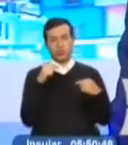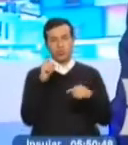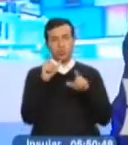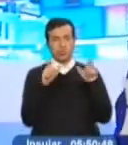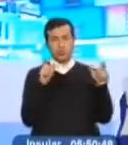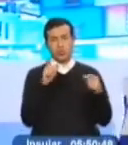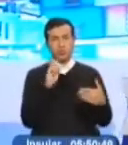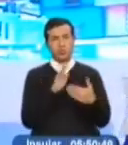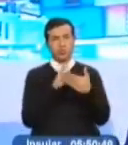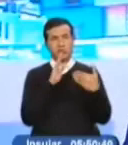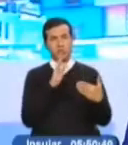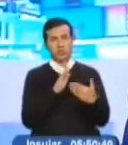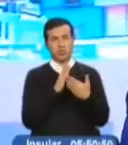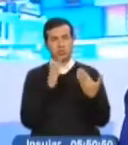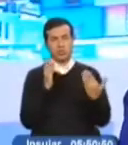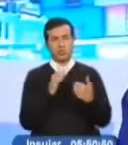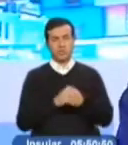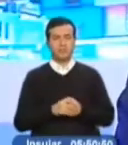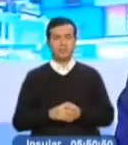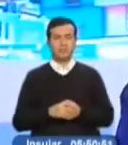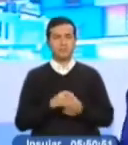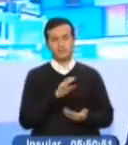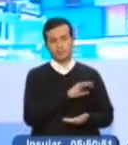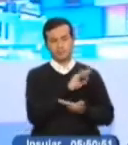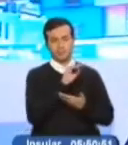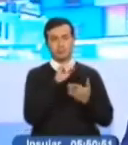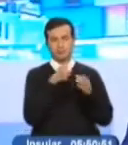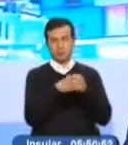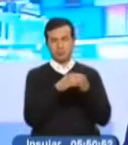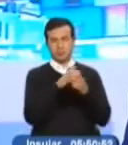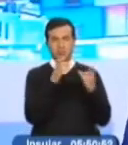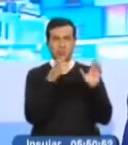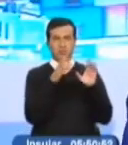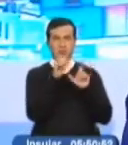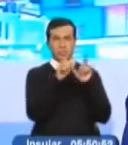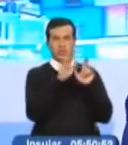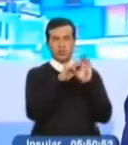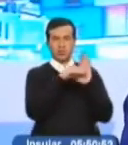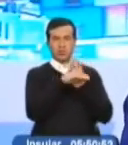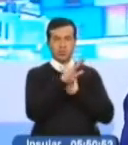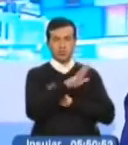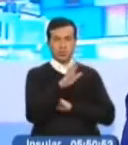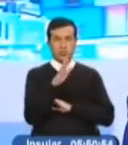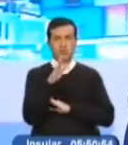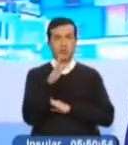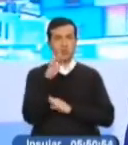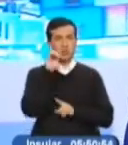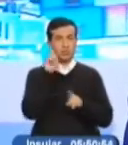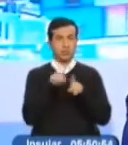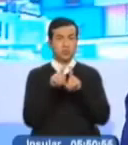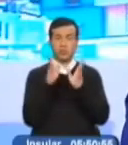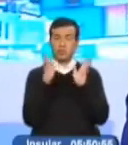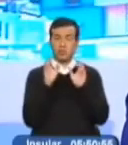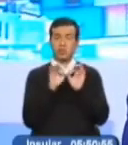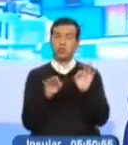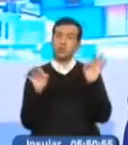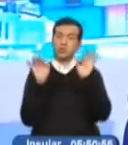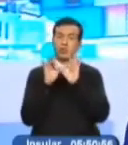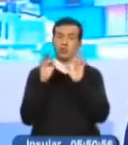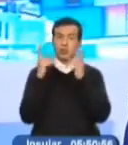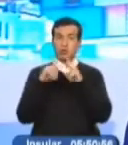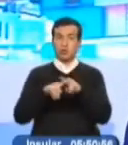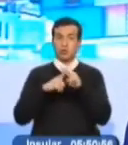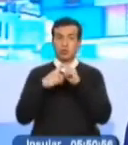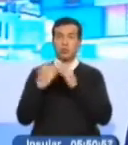público, de dirigentes o de representantes de gremios, de asociaciones de bancos, de entidades financieras, es importante que ya en la práctica, cuando